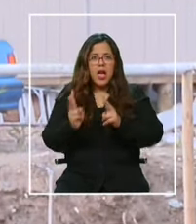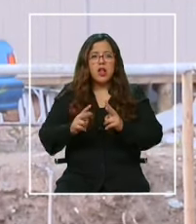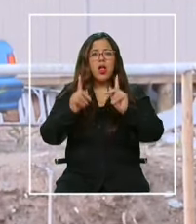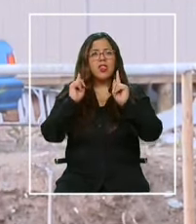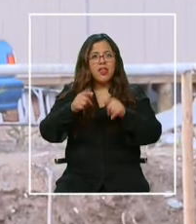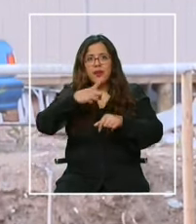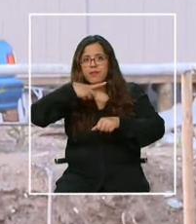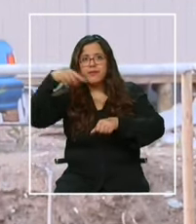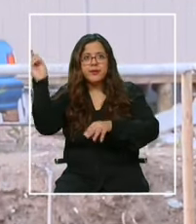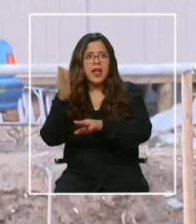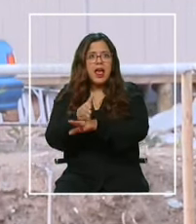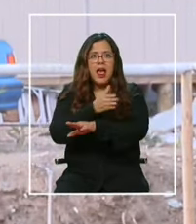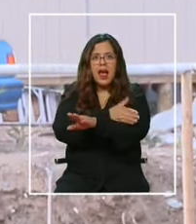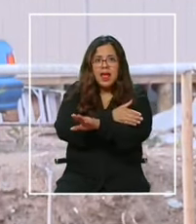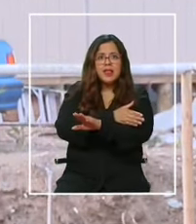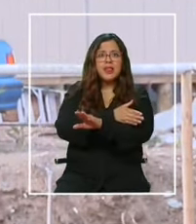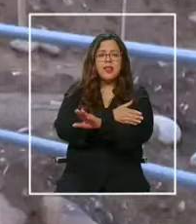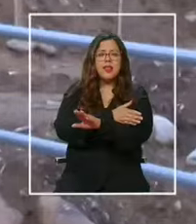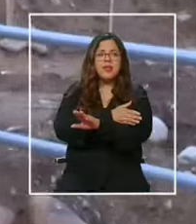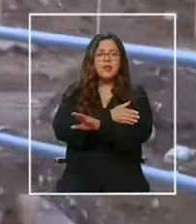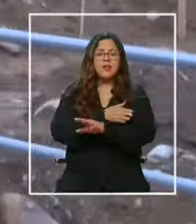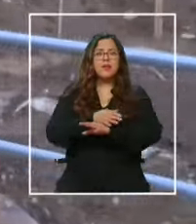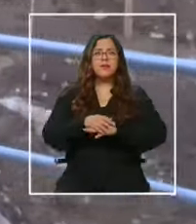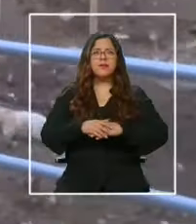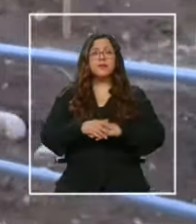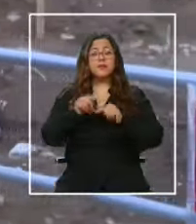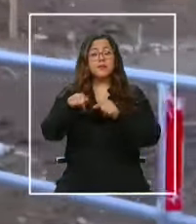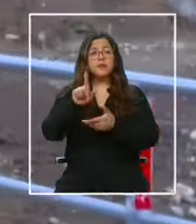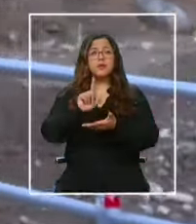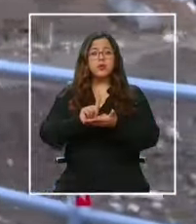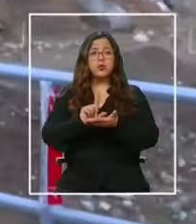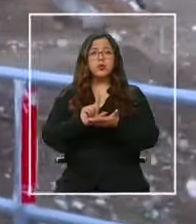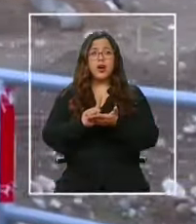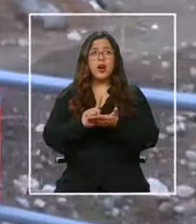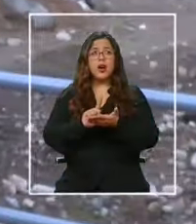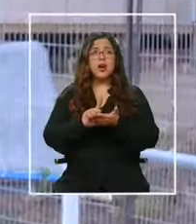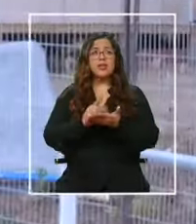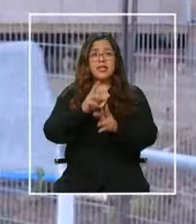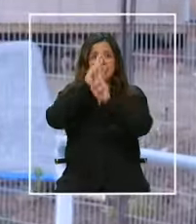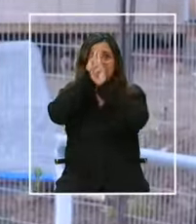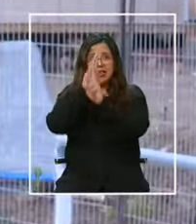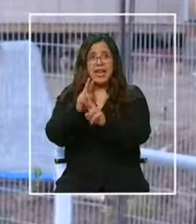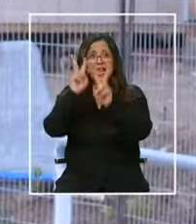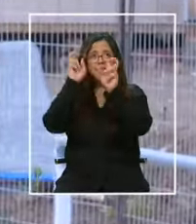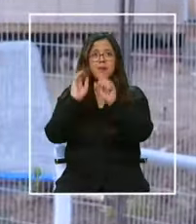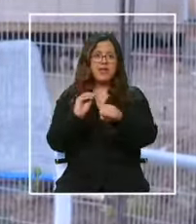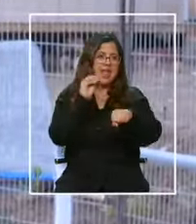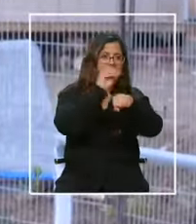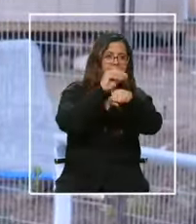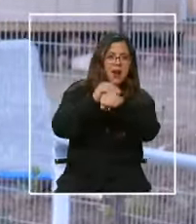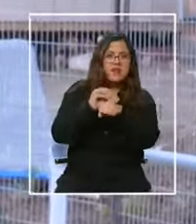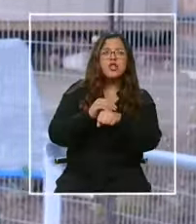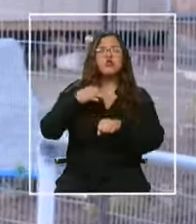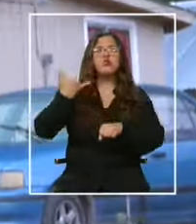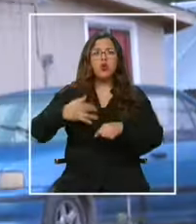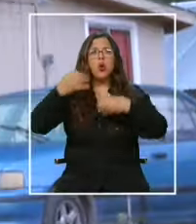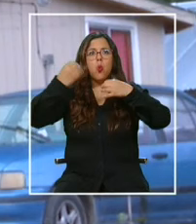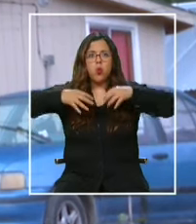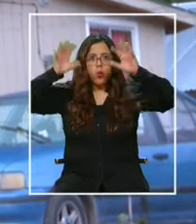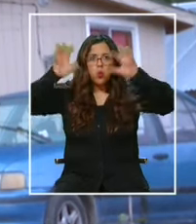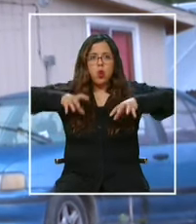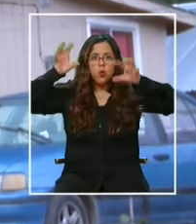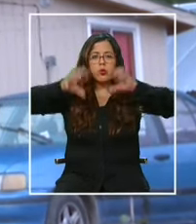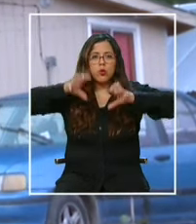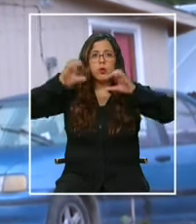la, creo que esa es la reacción que debemos tomar. En este sector, acatar las alertas hoy es el punto clave frente a la llegada de las